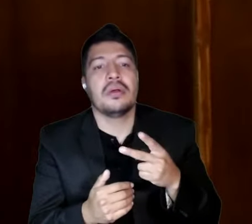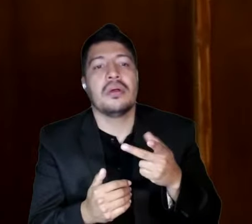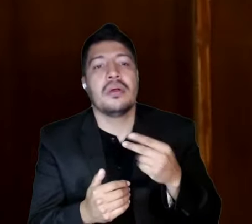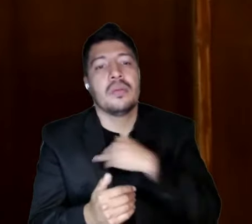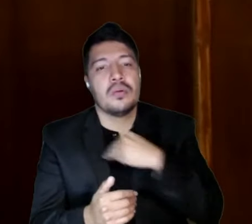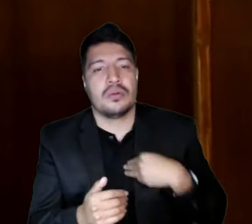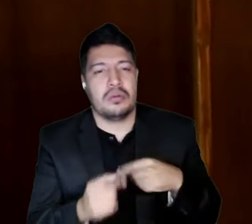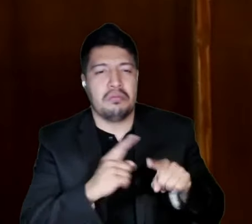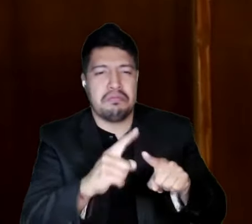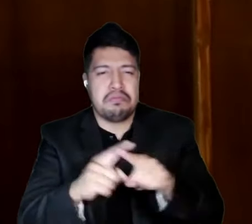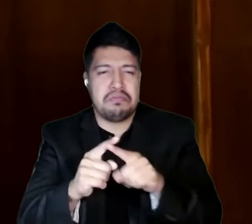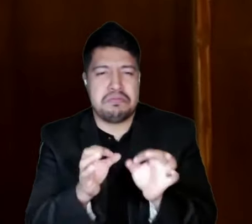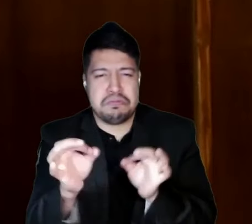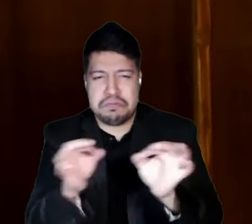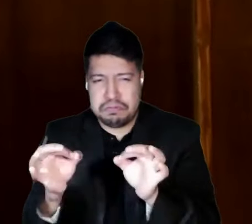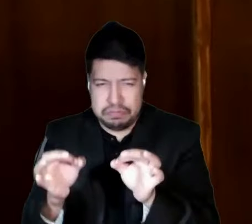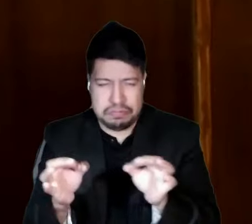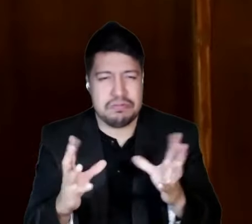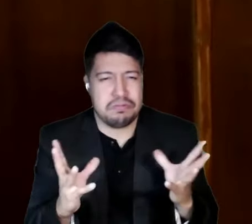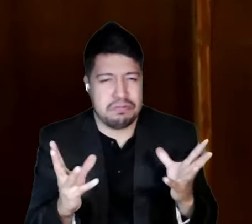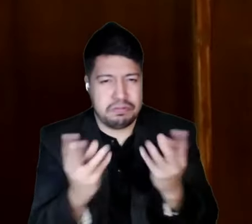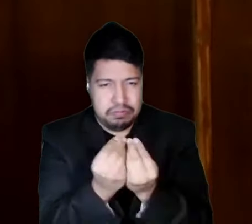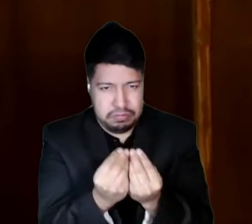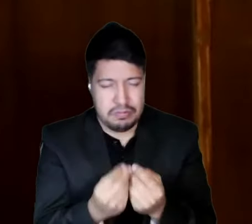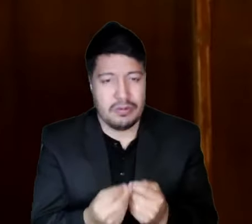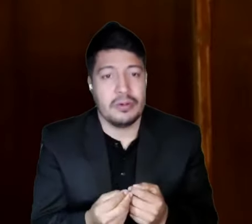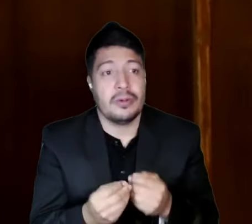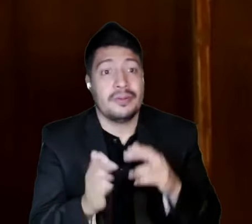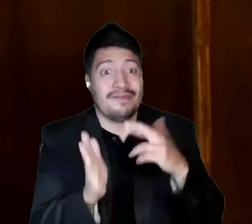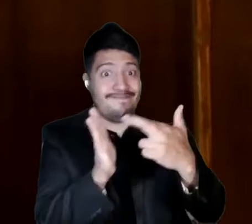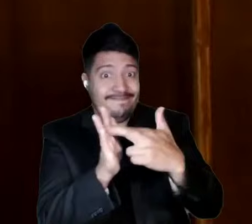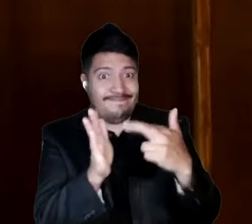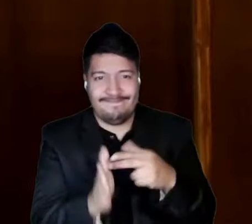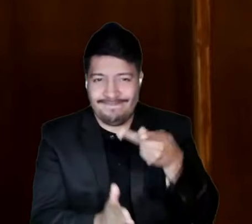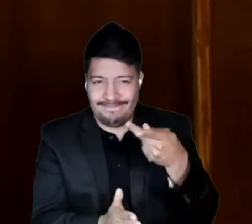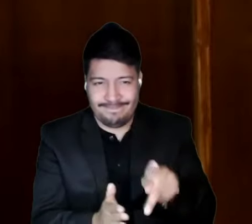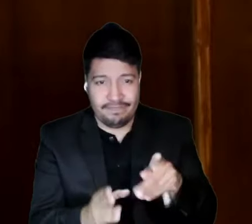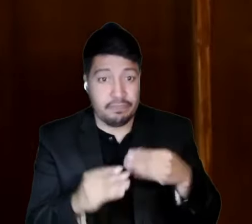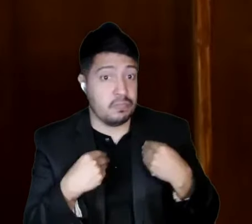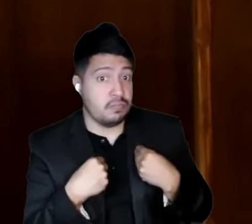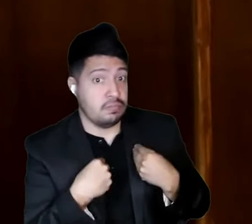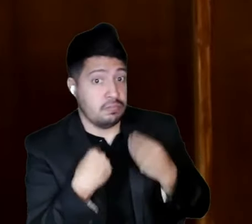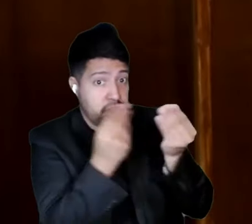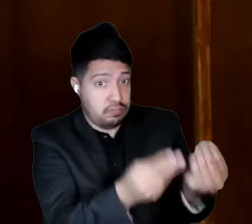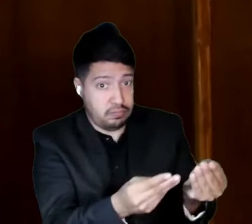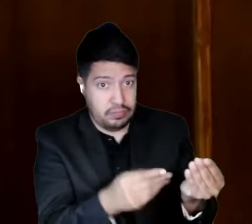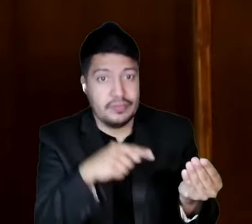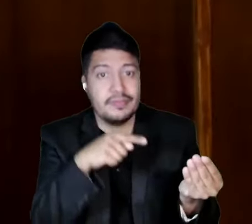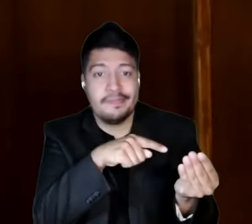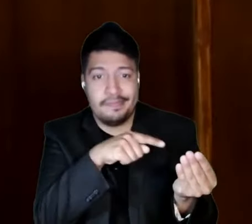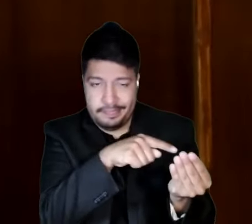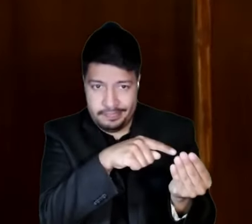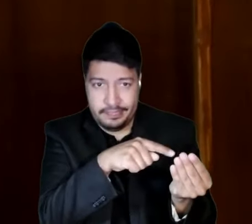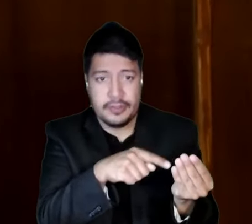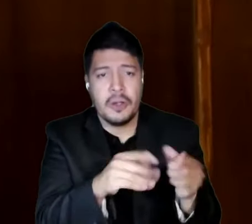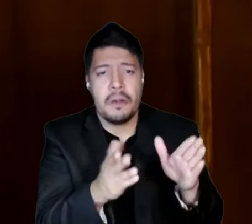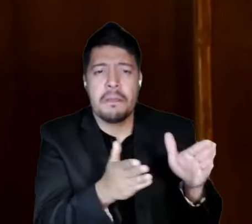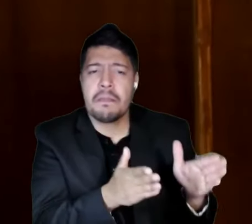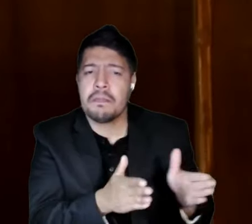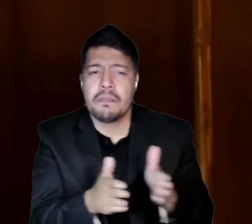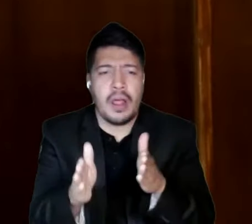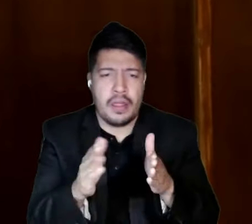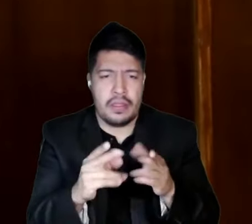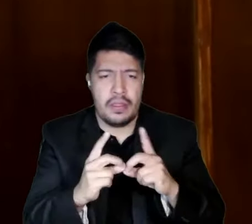fracción 3 del de su reglamento fue remitido a la honorable soberanía el plan de desarrollo del Estado de México